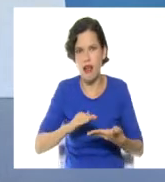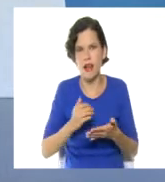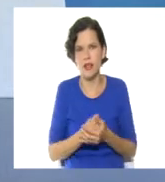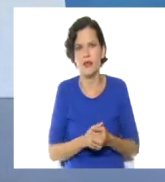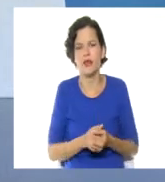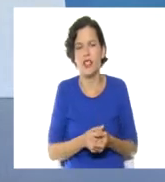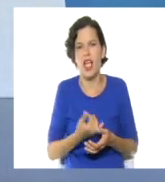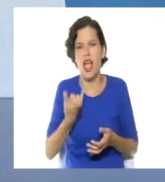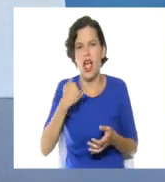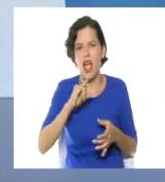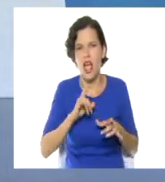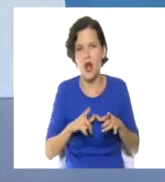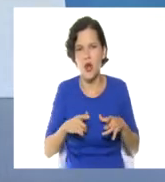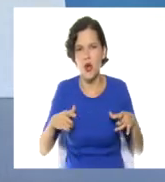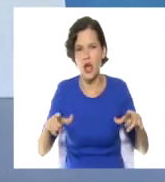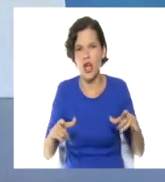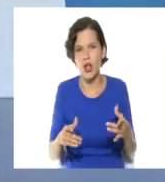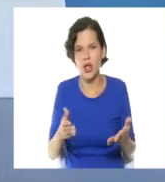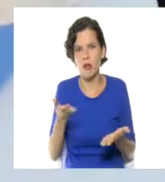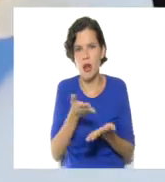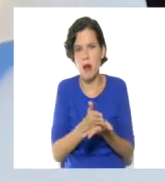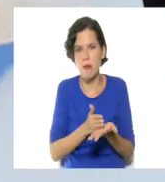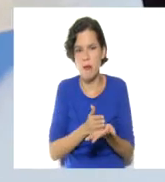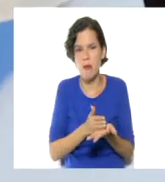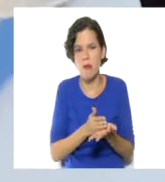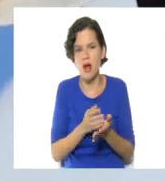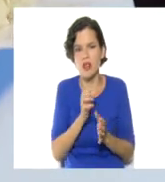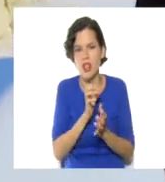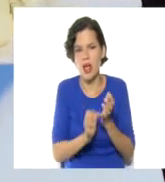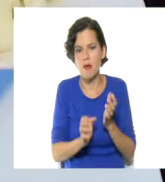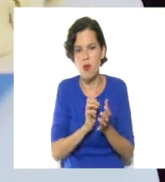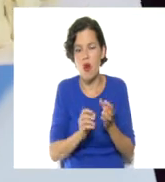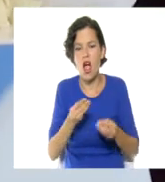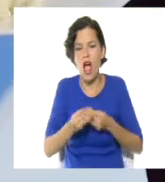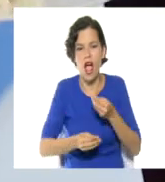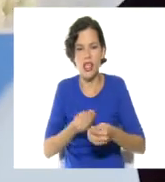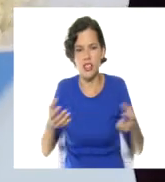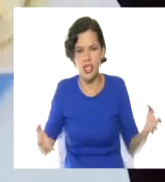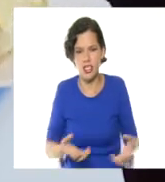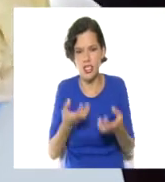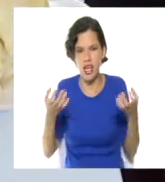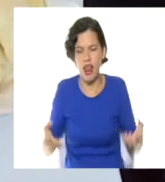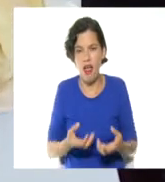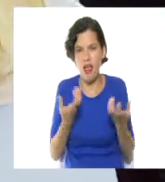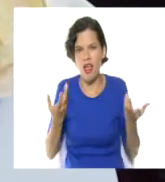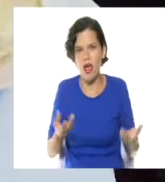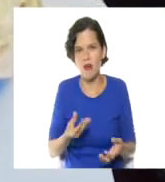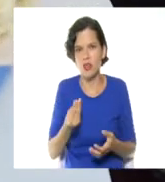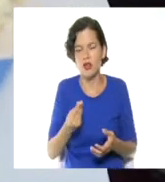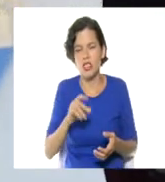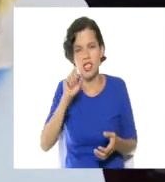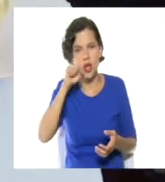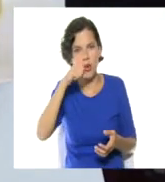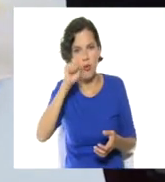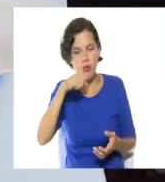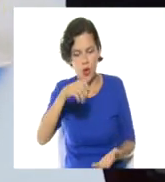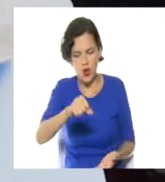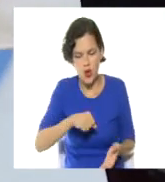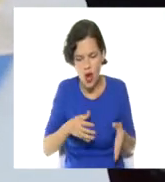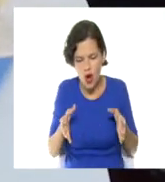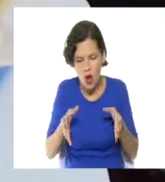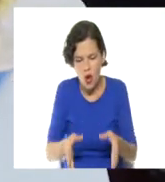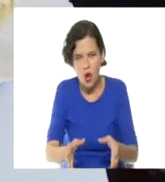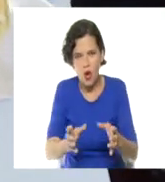algunos sitios le colocan un trozo de pan de jamón, preparan también la ensalada de gallina, muchas veces hacen un pollo horneado, el